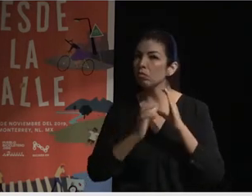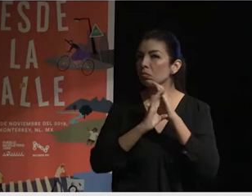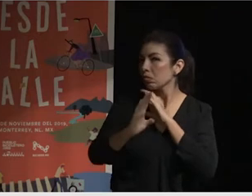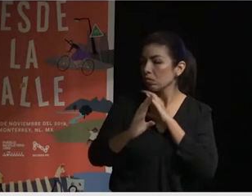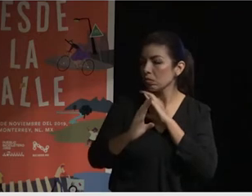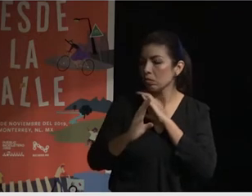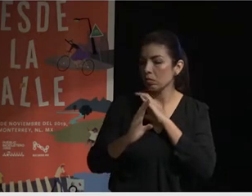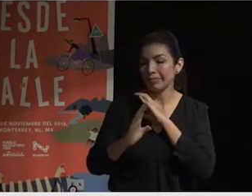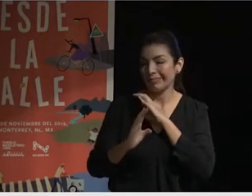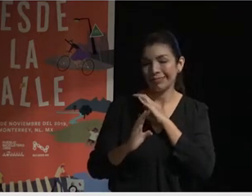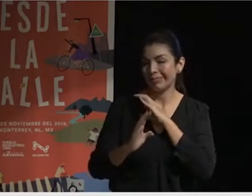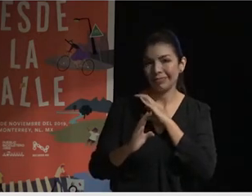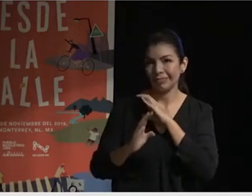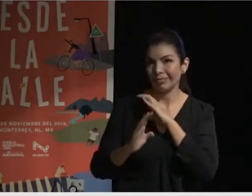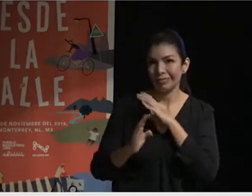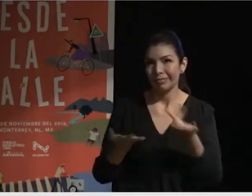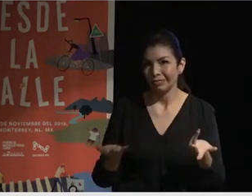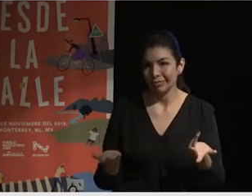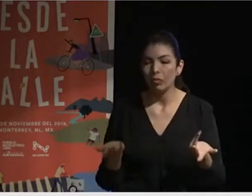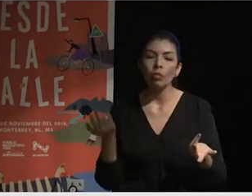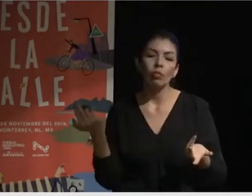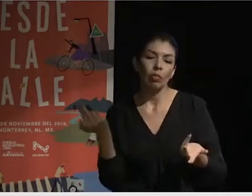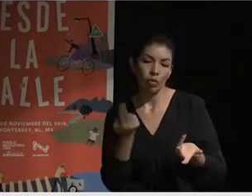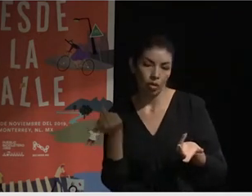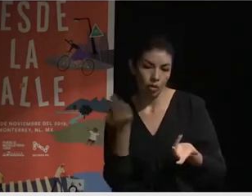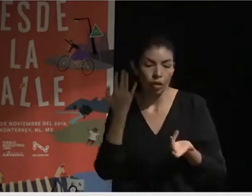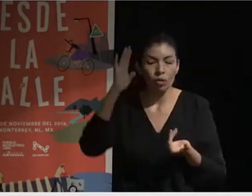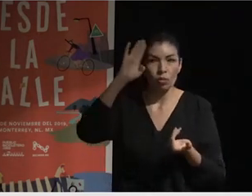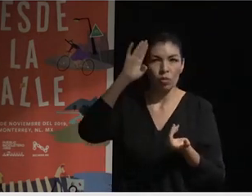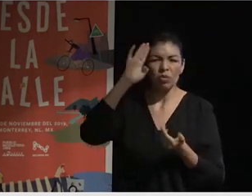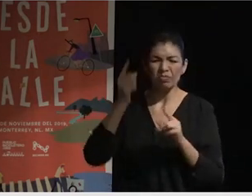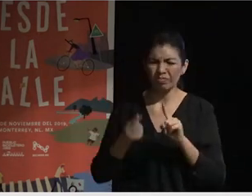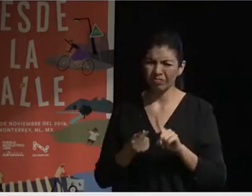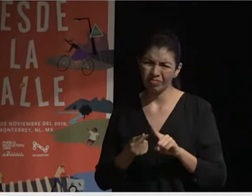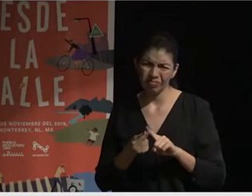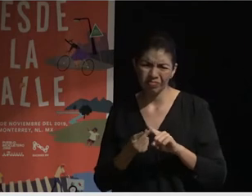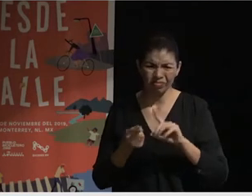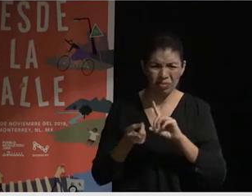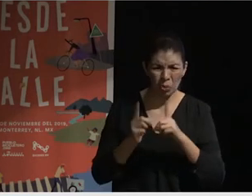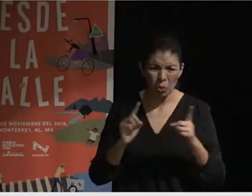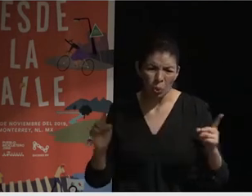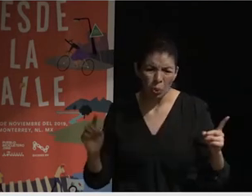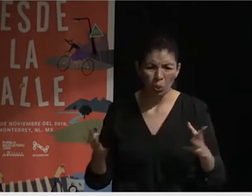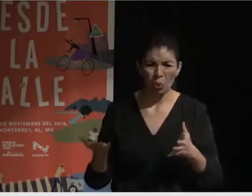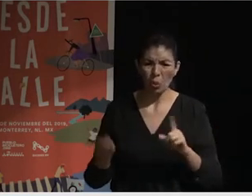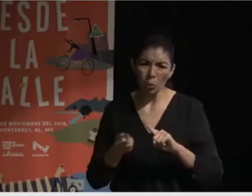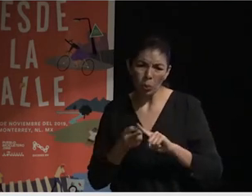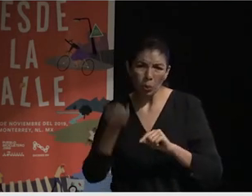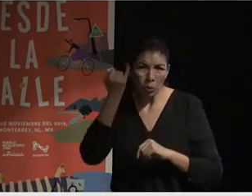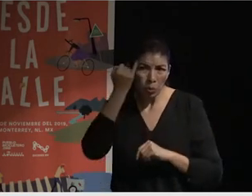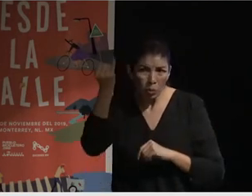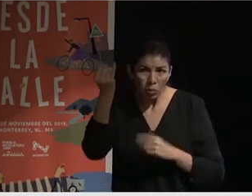diseñando esto y tal cual, como ciudadanos, empezar a tener la labor que por ahí decía Arturo hace rato, pues empezar a ser un poquito